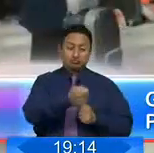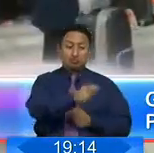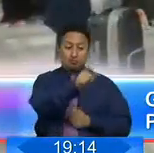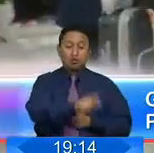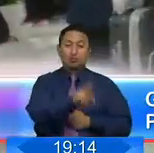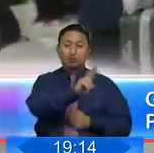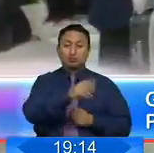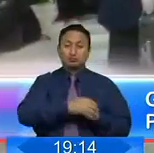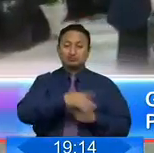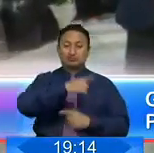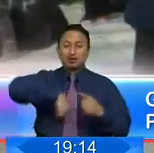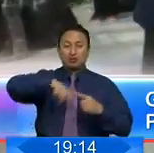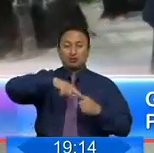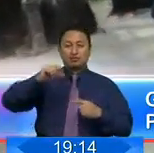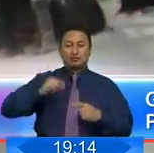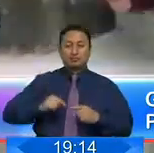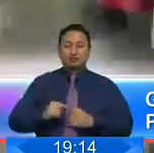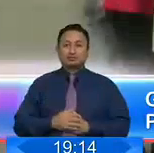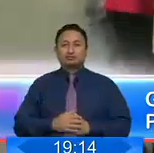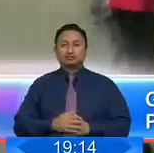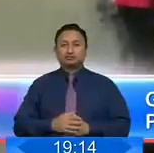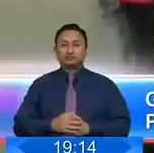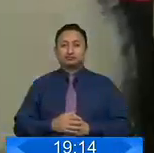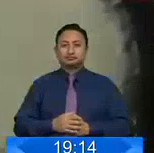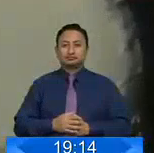Los detalles en breves minutos.